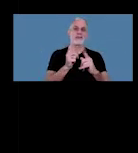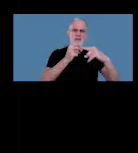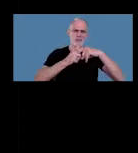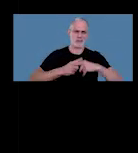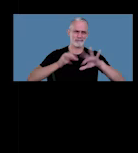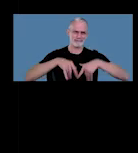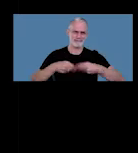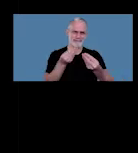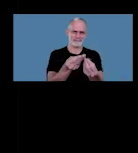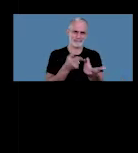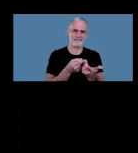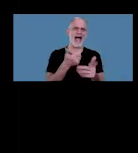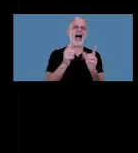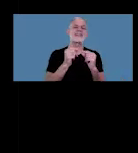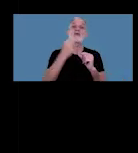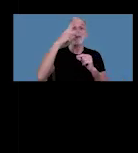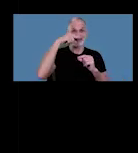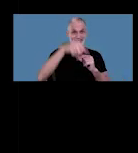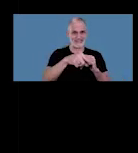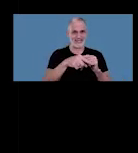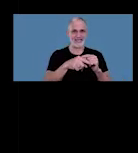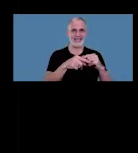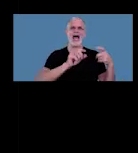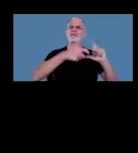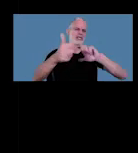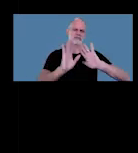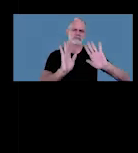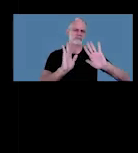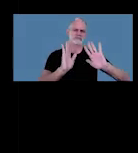de la aplicación del artículo 27, no van a tener actualización.